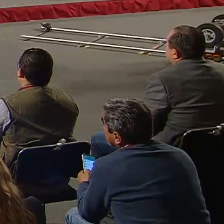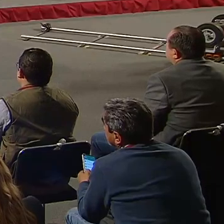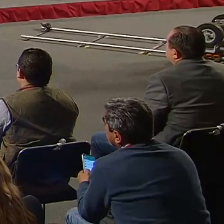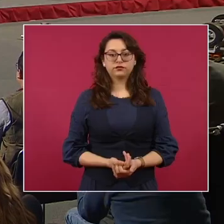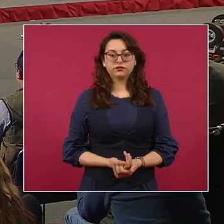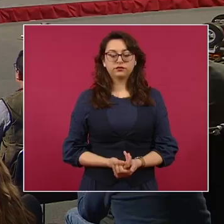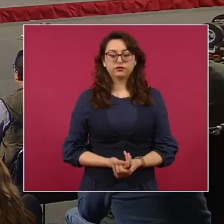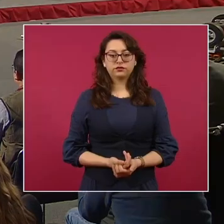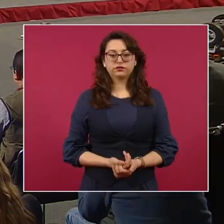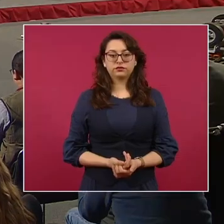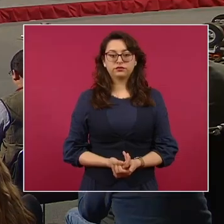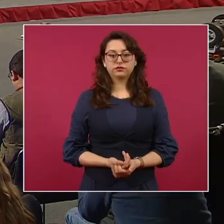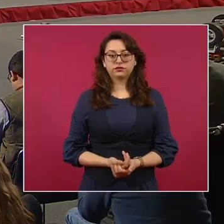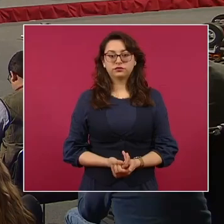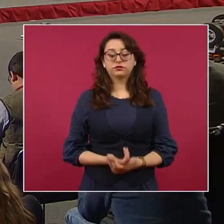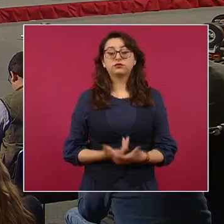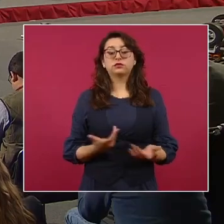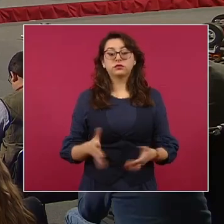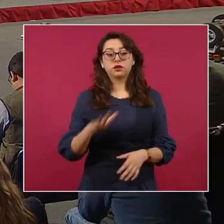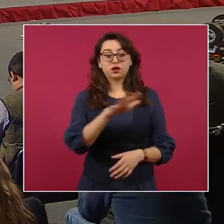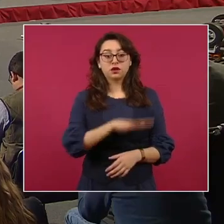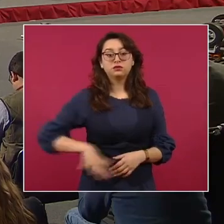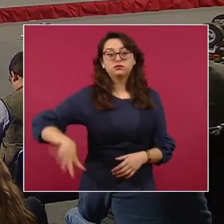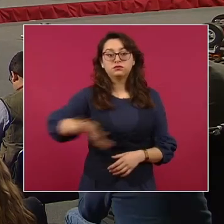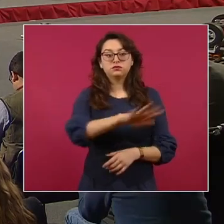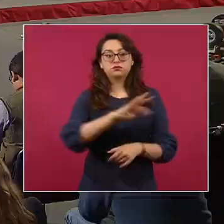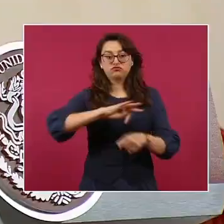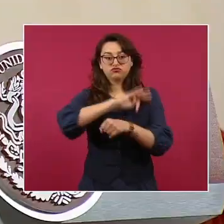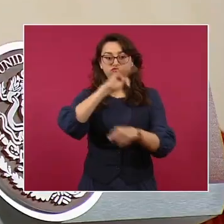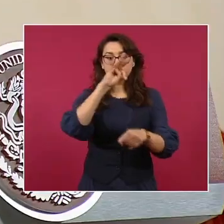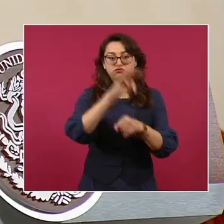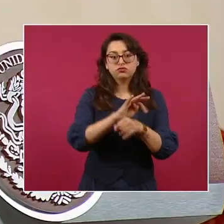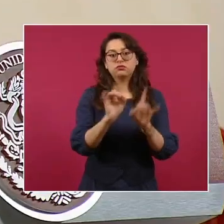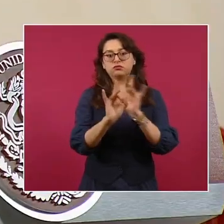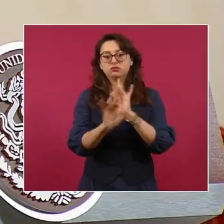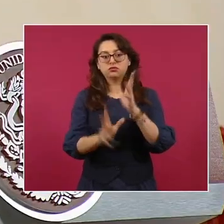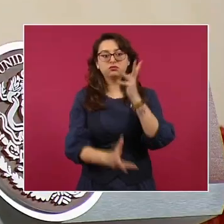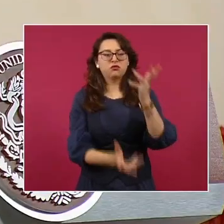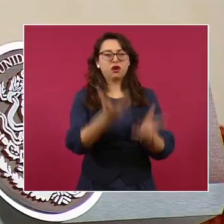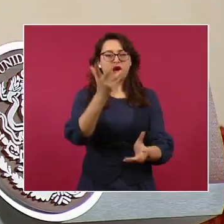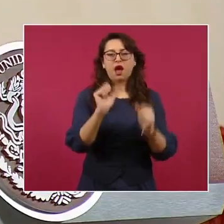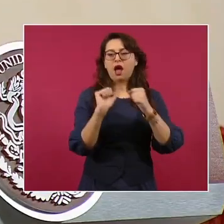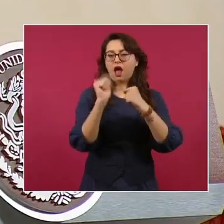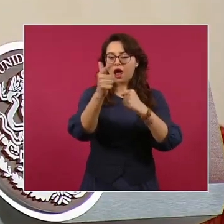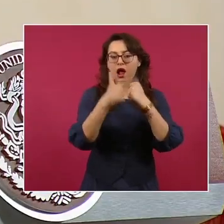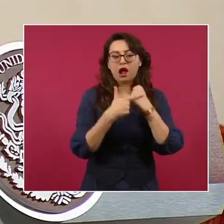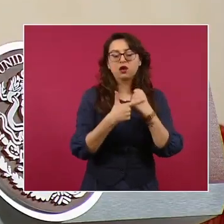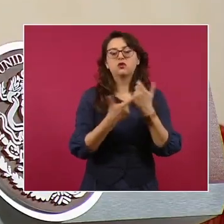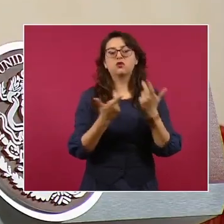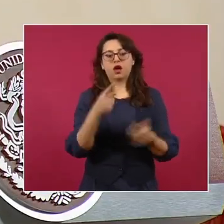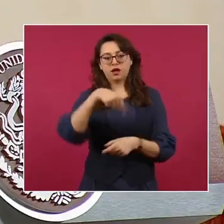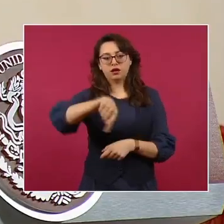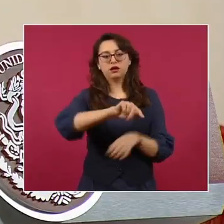de manejo como brechas cortafuego y monitoreo comunitario de la biodiversidad, se forman y se